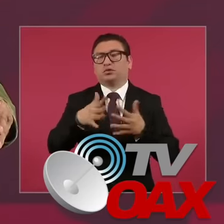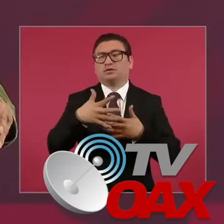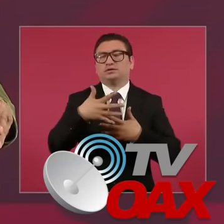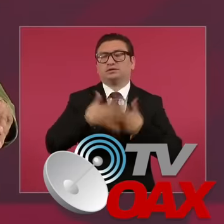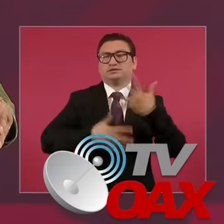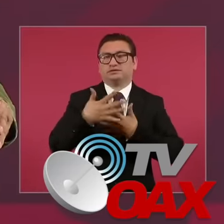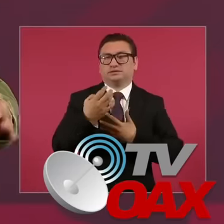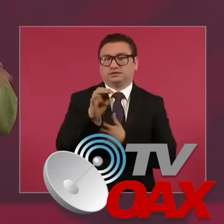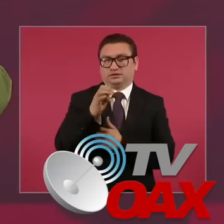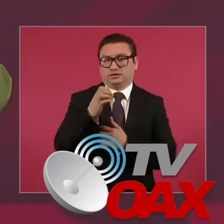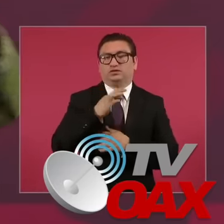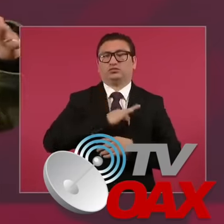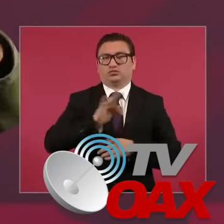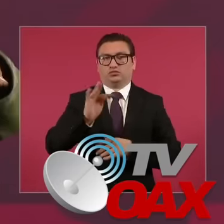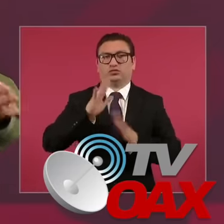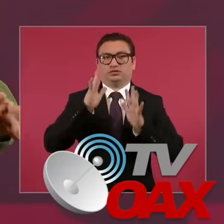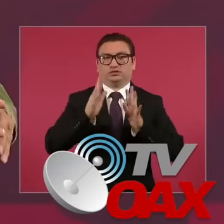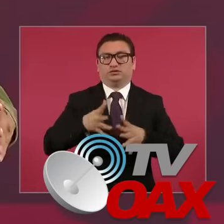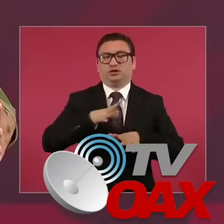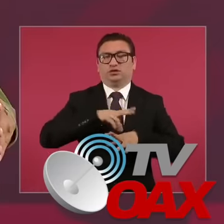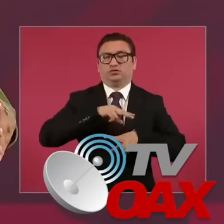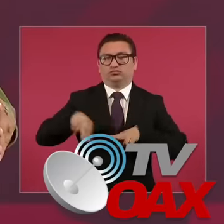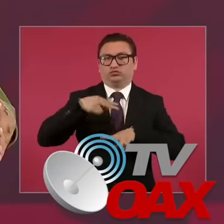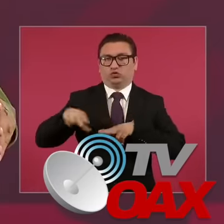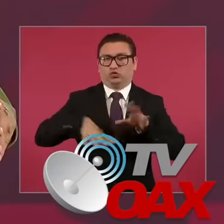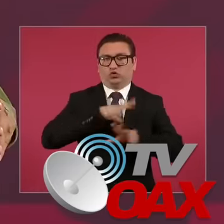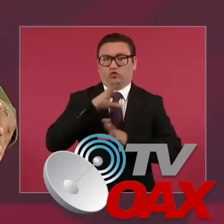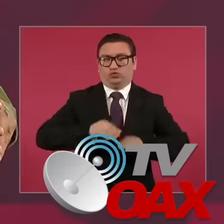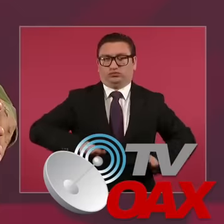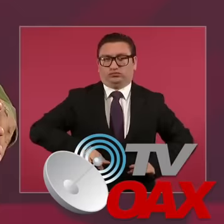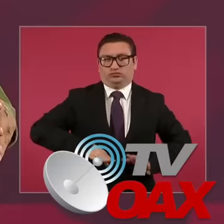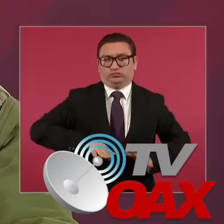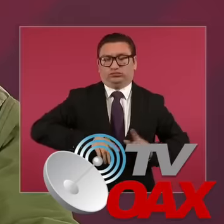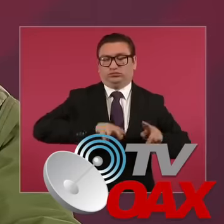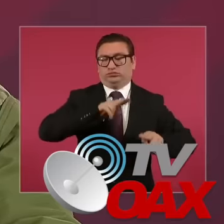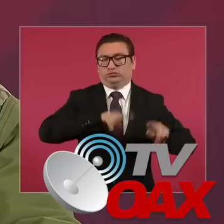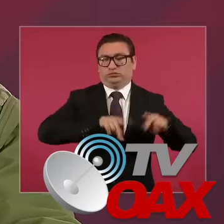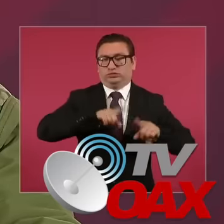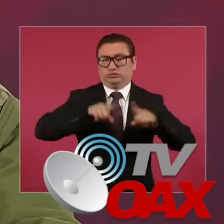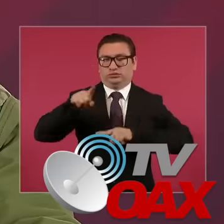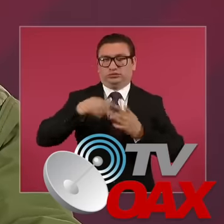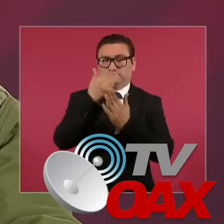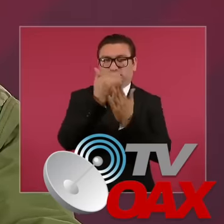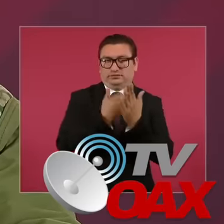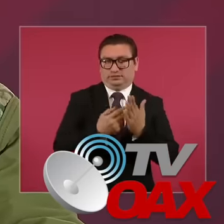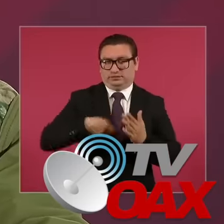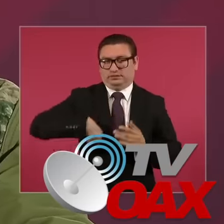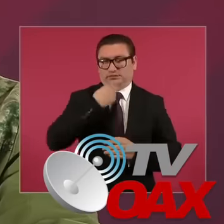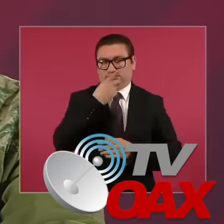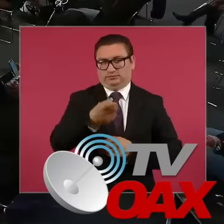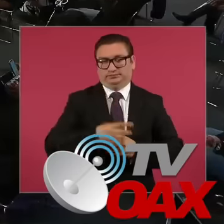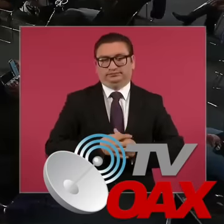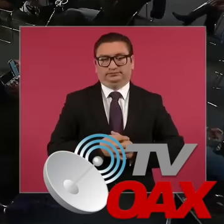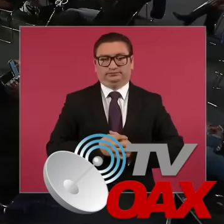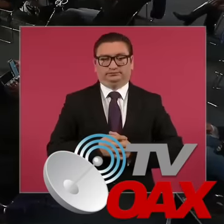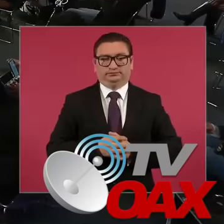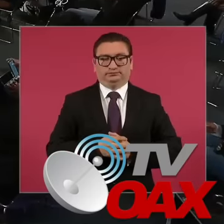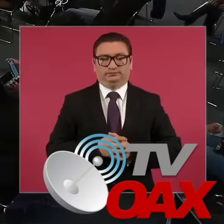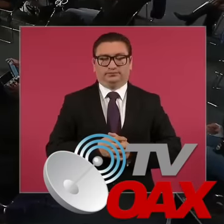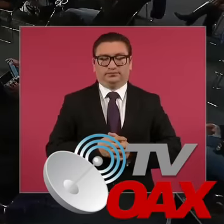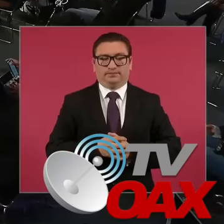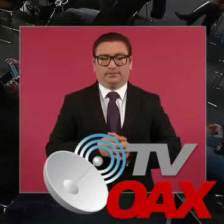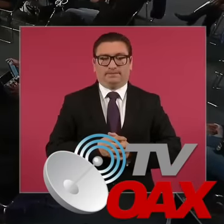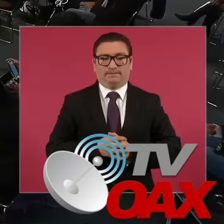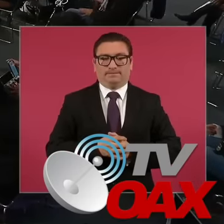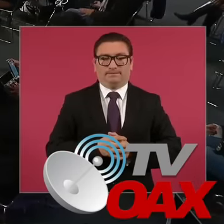ya podamos ofrecer la totalidad de boletos conforme a las categorías que les estoy platicando. ¿Ahora tendrán la cero en